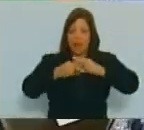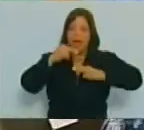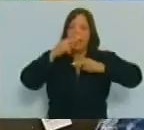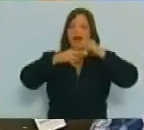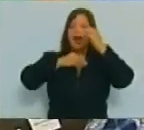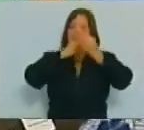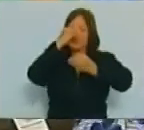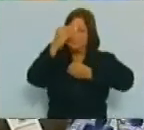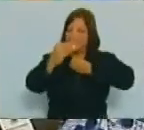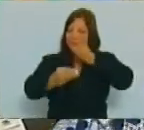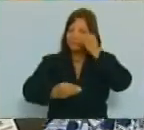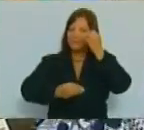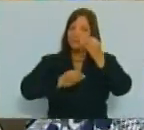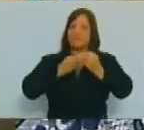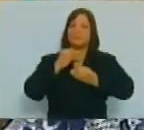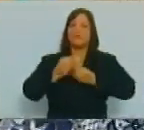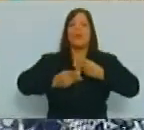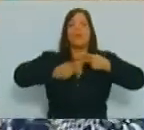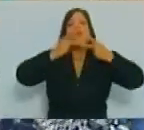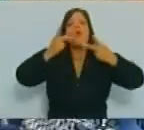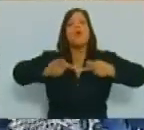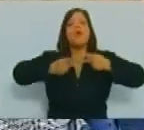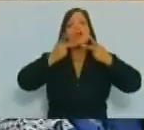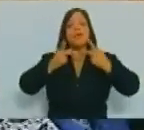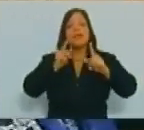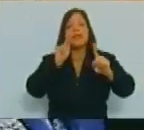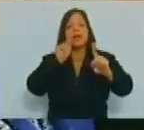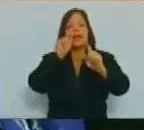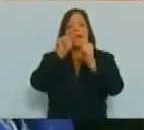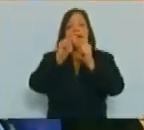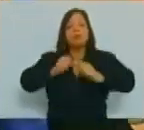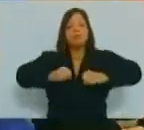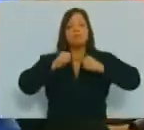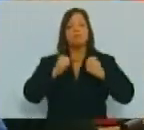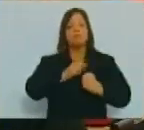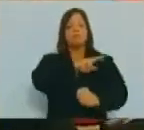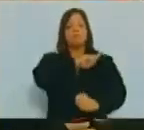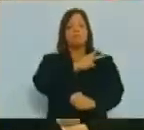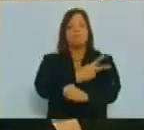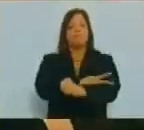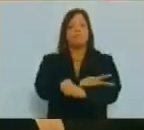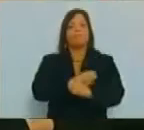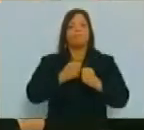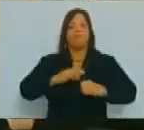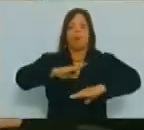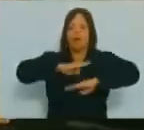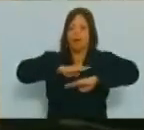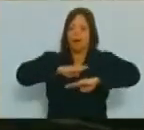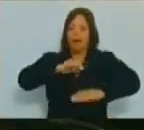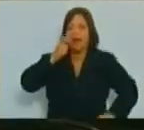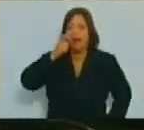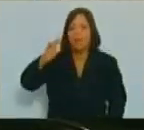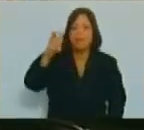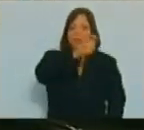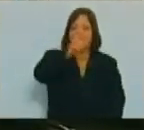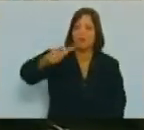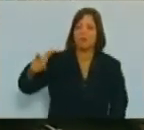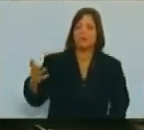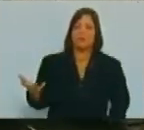una política coherente robusta y de beneficio al pueblo